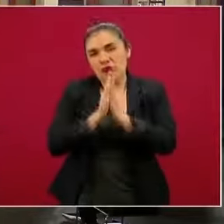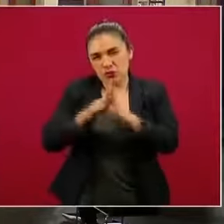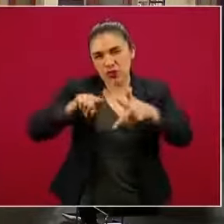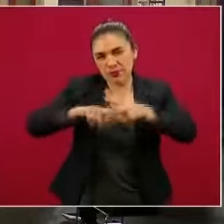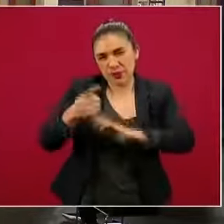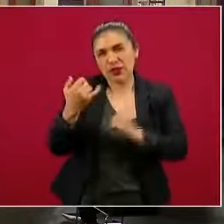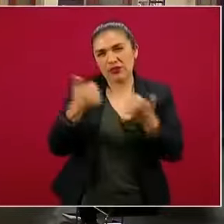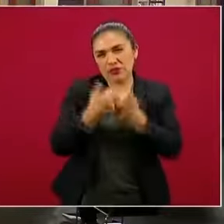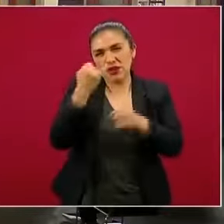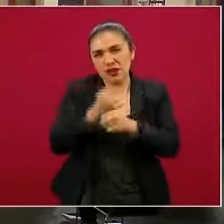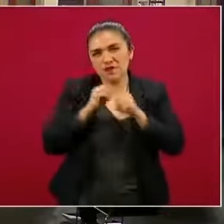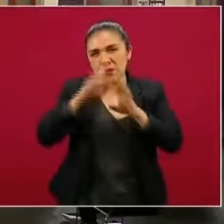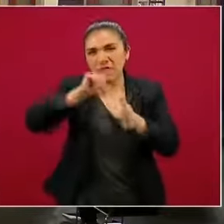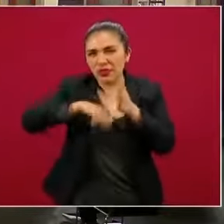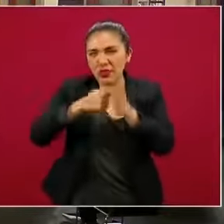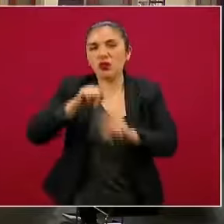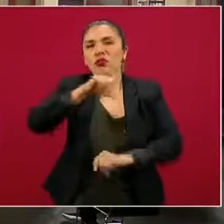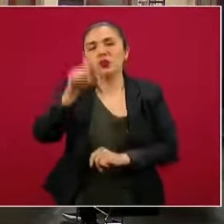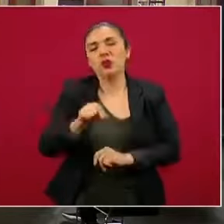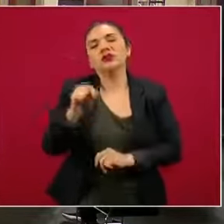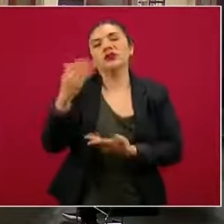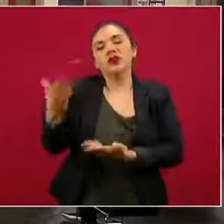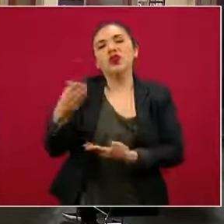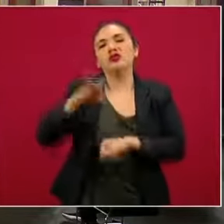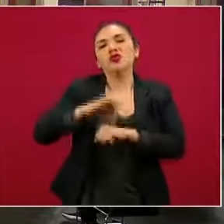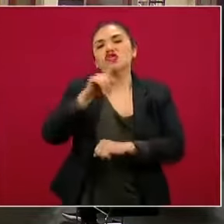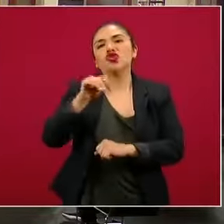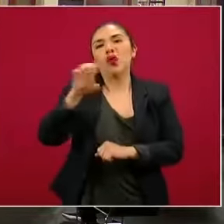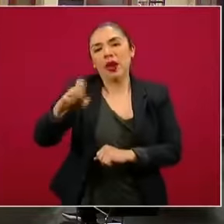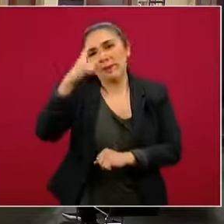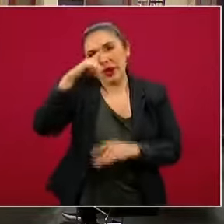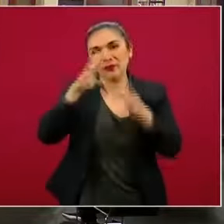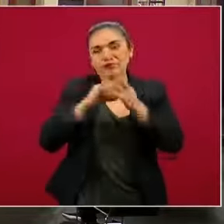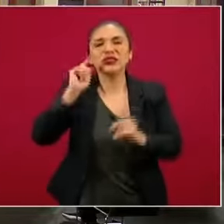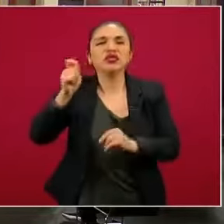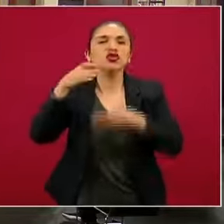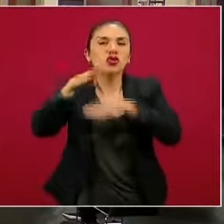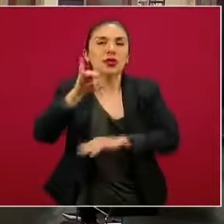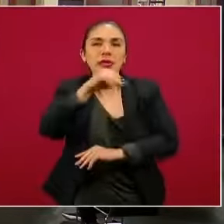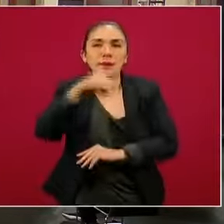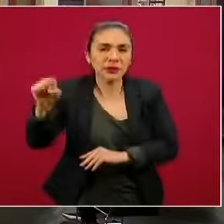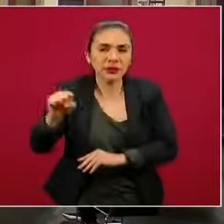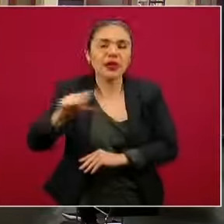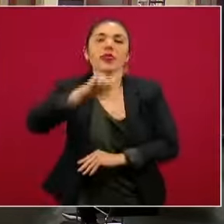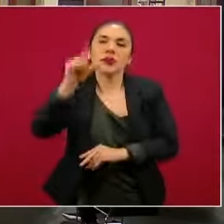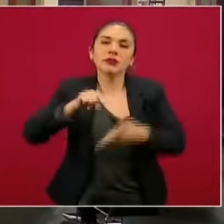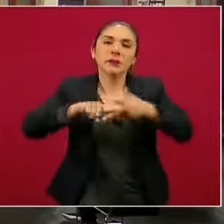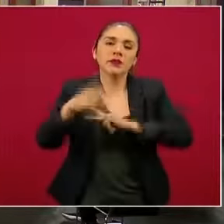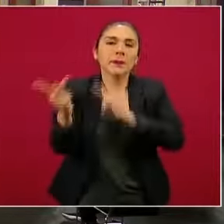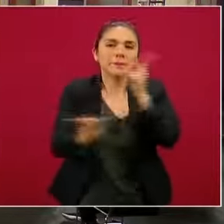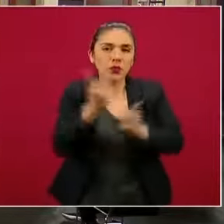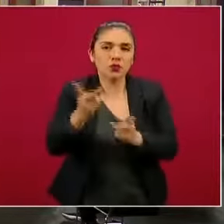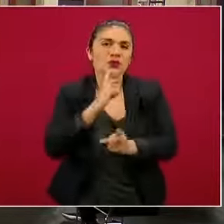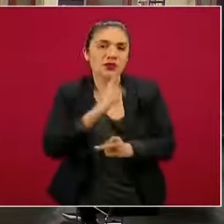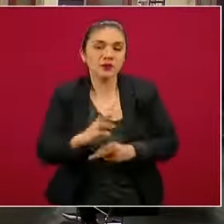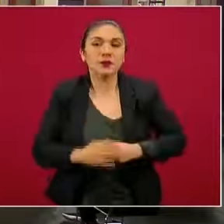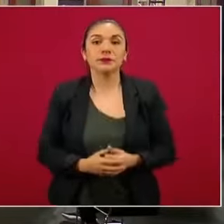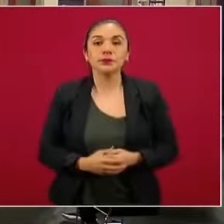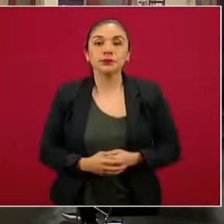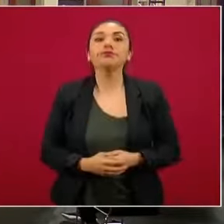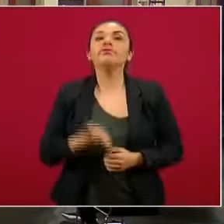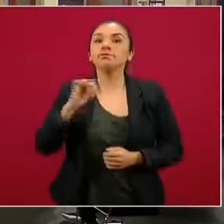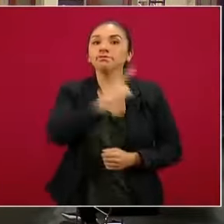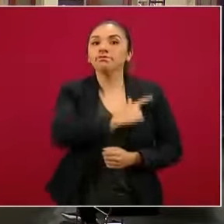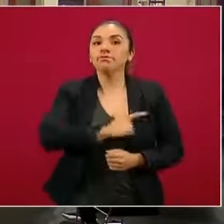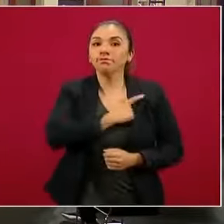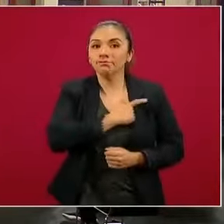con el informe técnico. Enseguida el maestro Zoe comentará lo que respecta al IMSS y abrimos a preguntas y comentarios. Con mucho